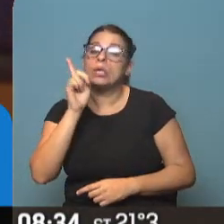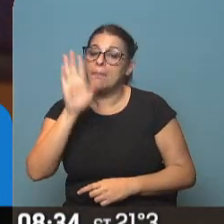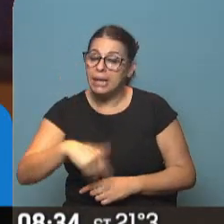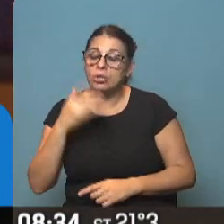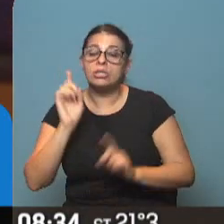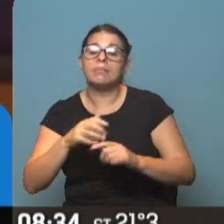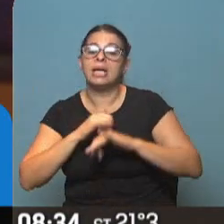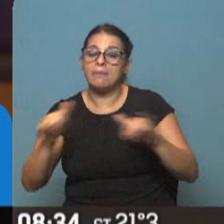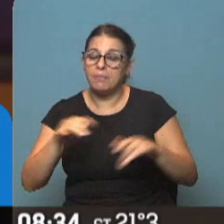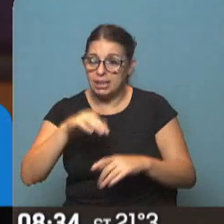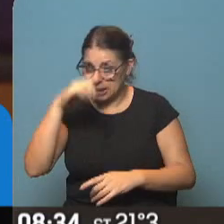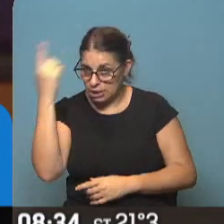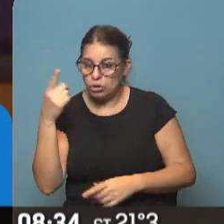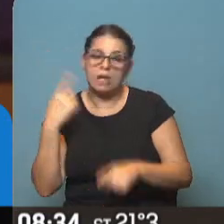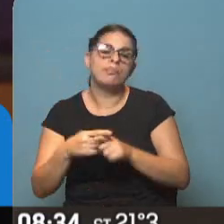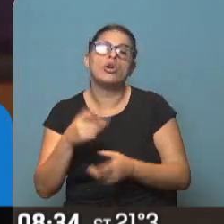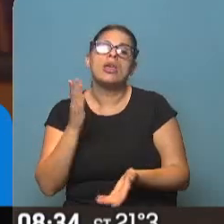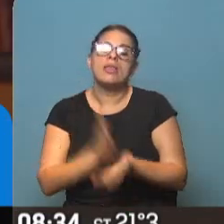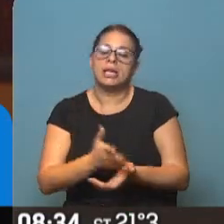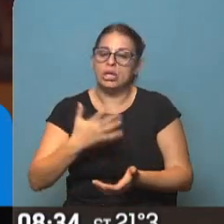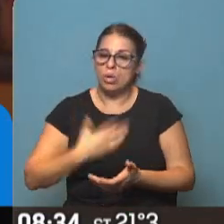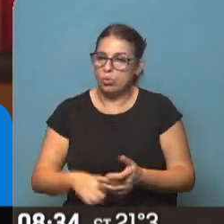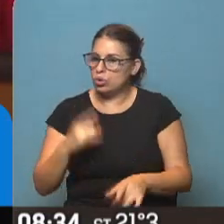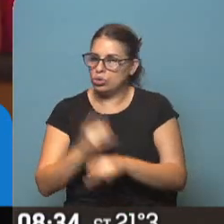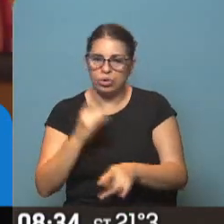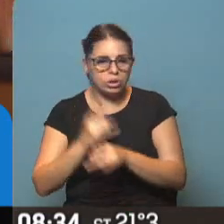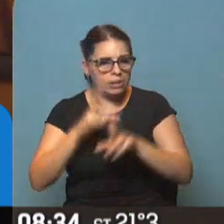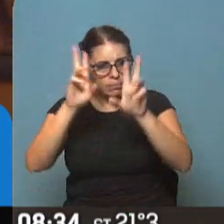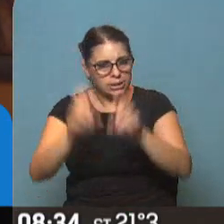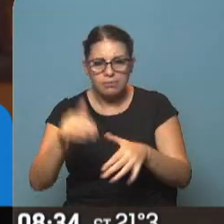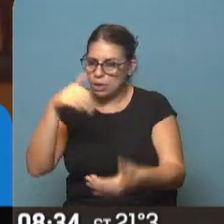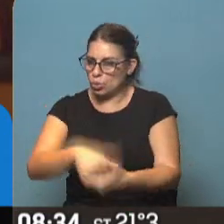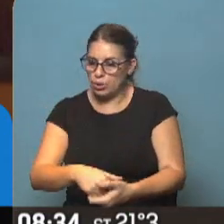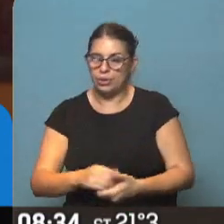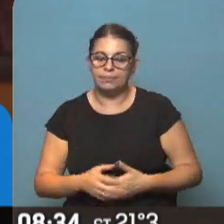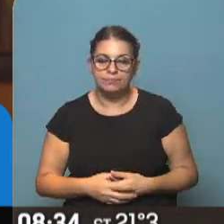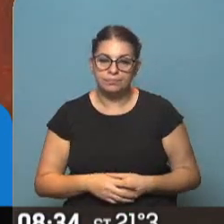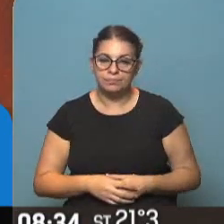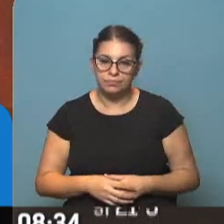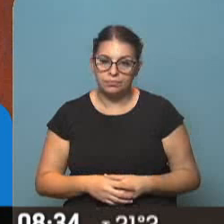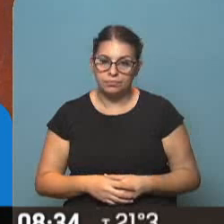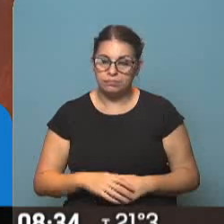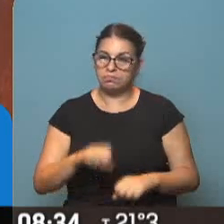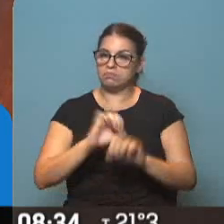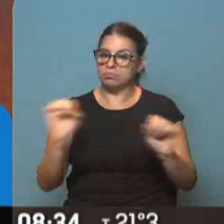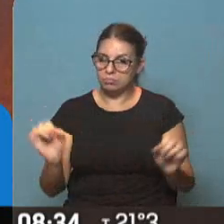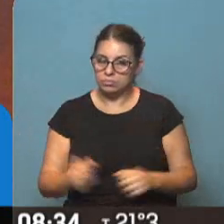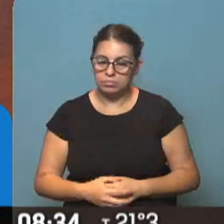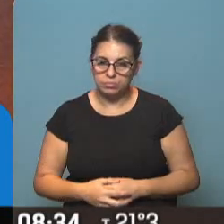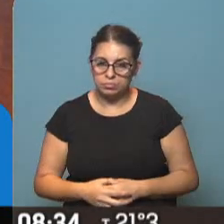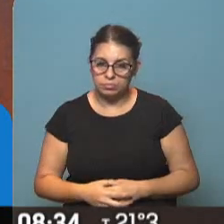campaña nacional por el derecho al aborto siempre levantando ese tema y de pronto